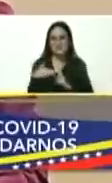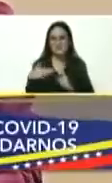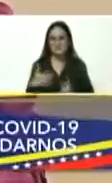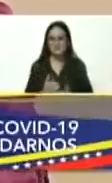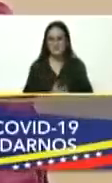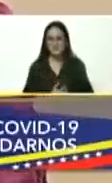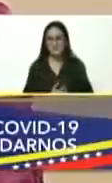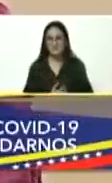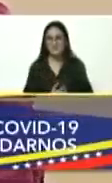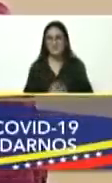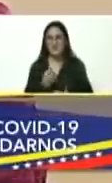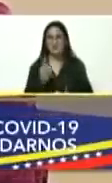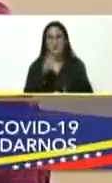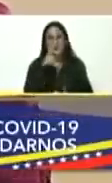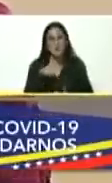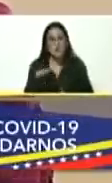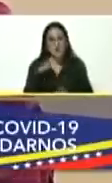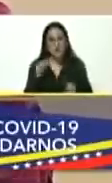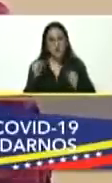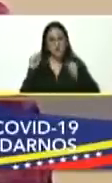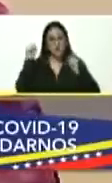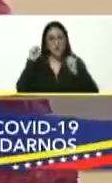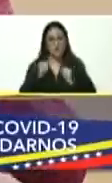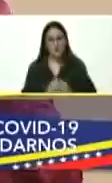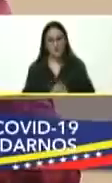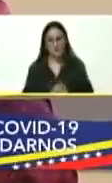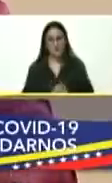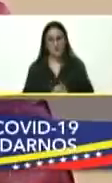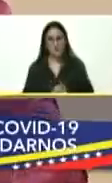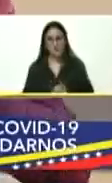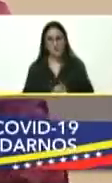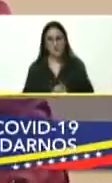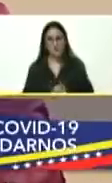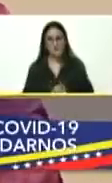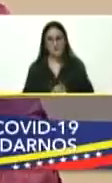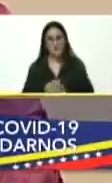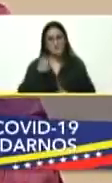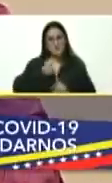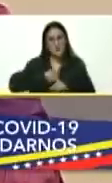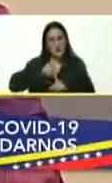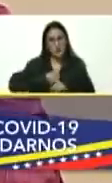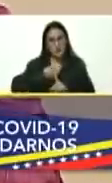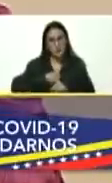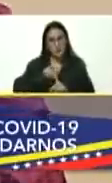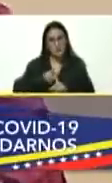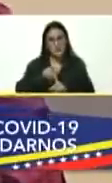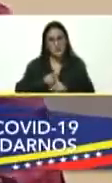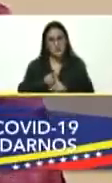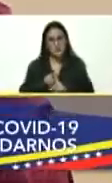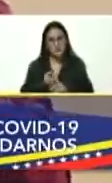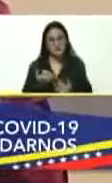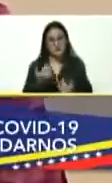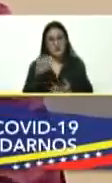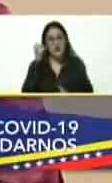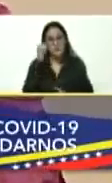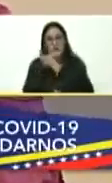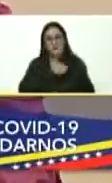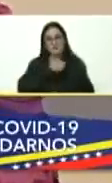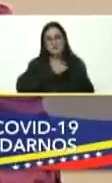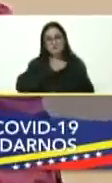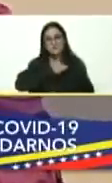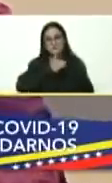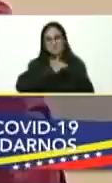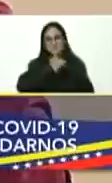solo un pueblo heroico que se plantea a luchar ha sido capaz de resistir